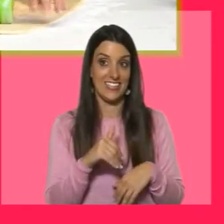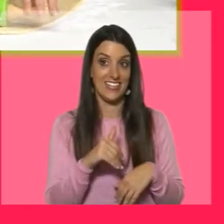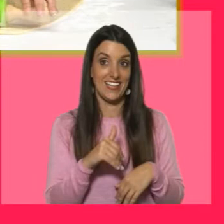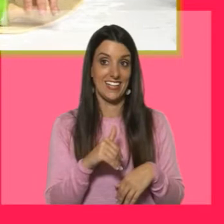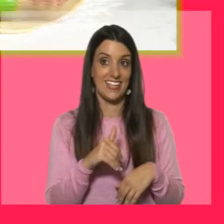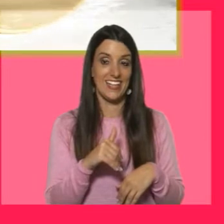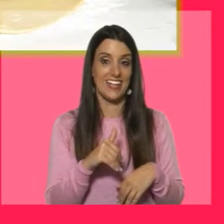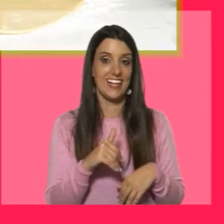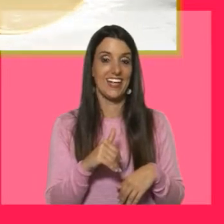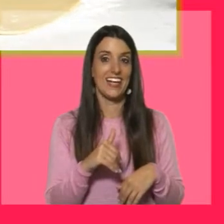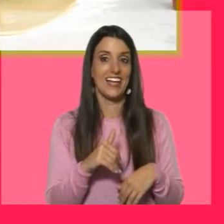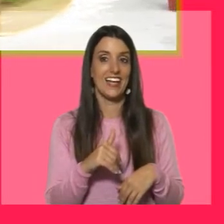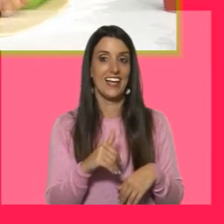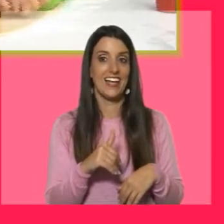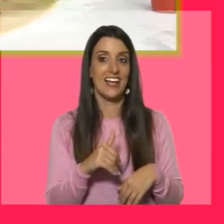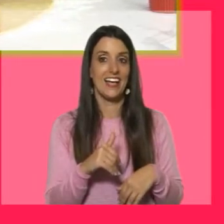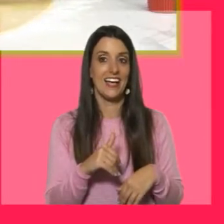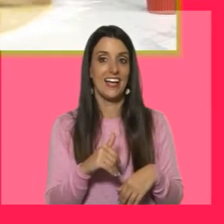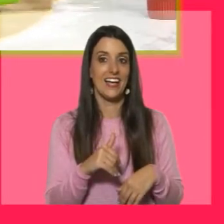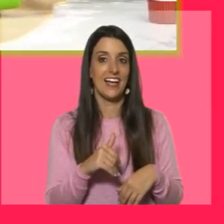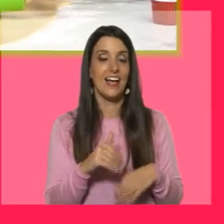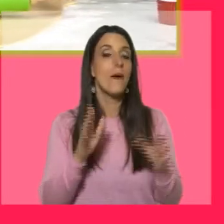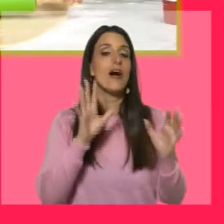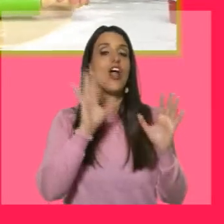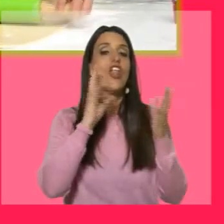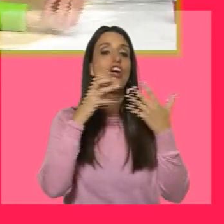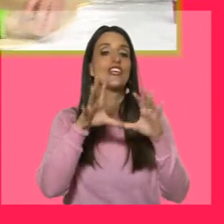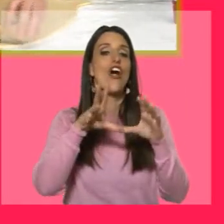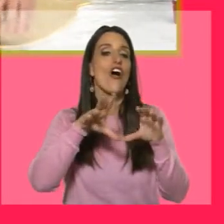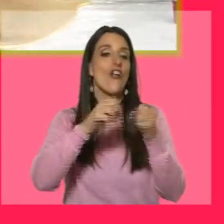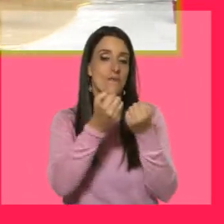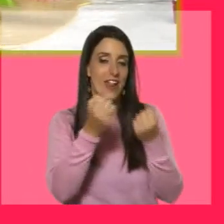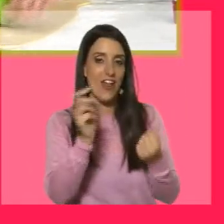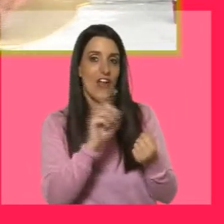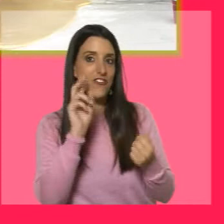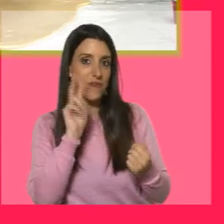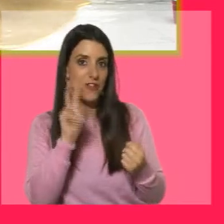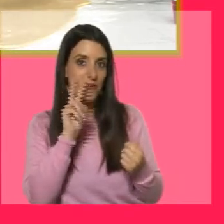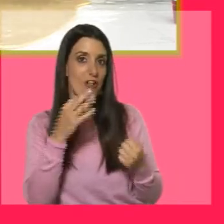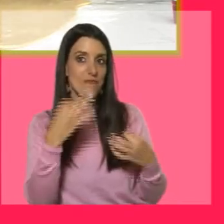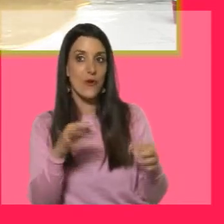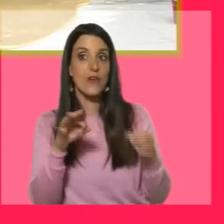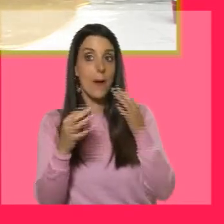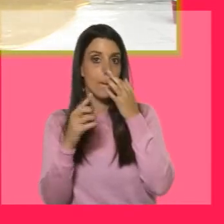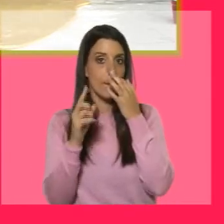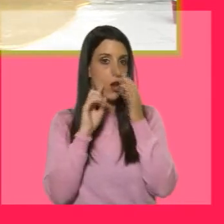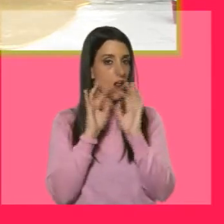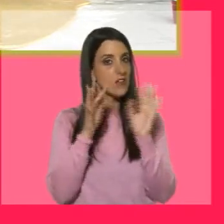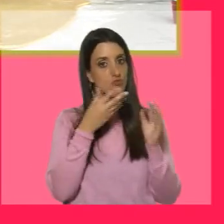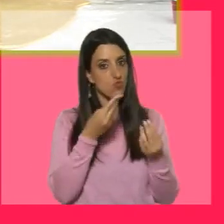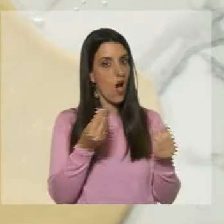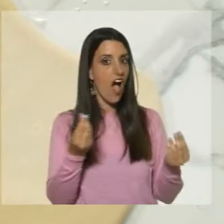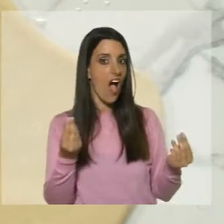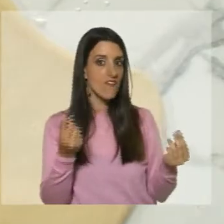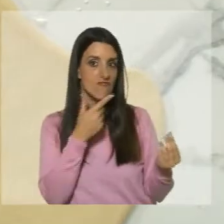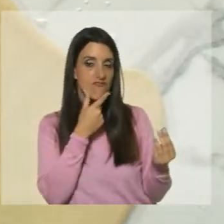va. Bueno, no, pará, Paula, no te quiero arruinar el amasado. No, yo la voy mirando de reojo, pero ay, qué cosa. Nada que ver, nada sea, que ver. A la es otra una